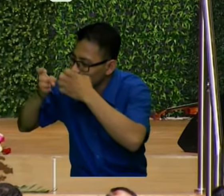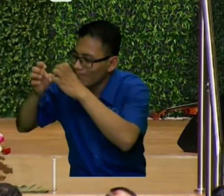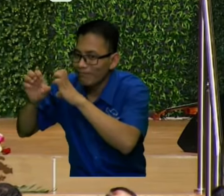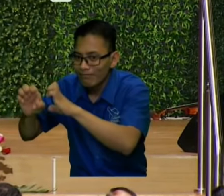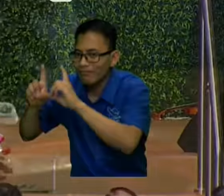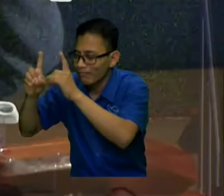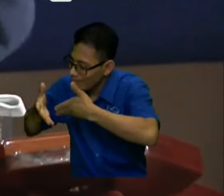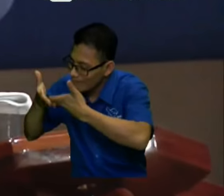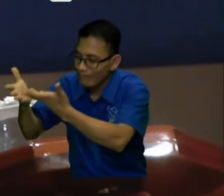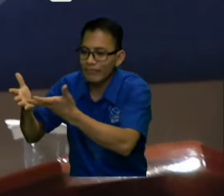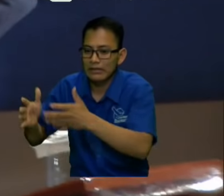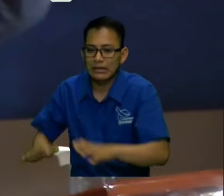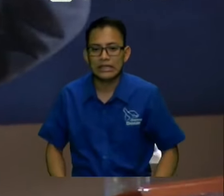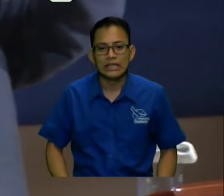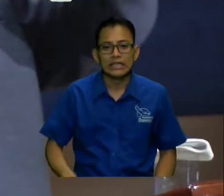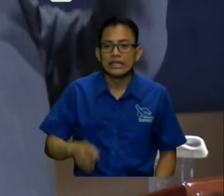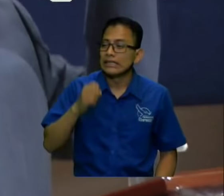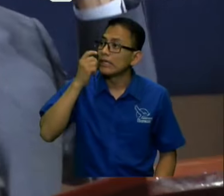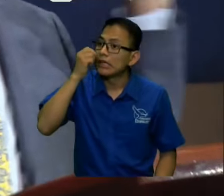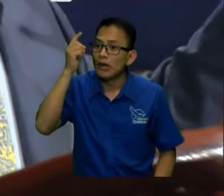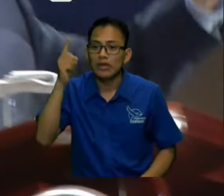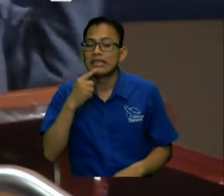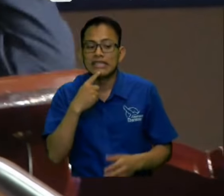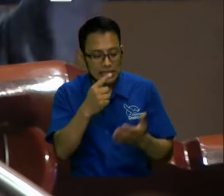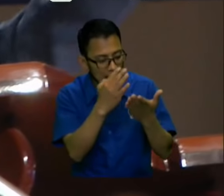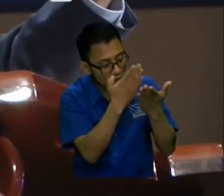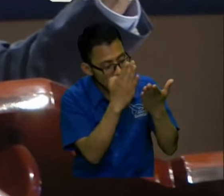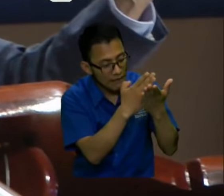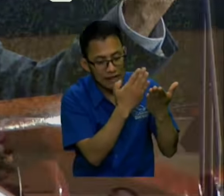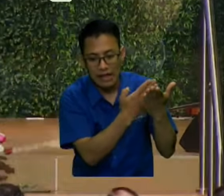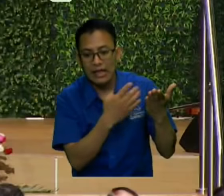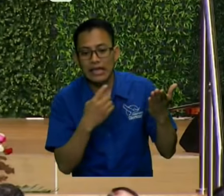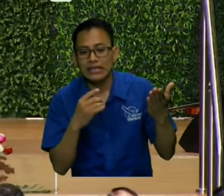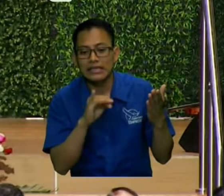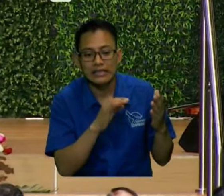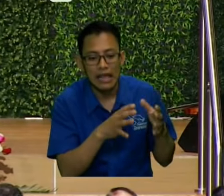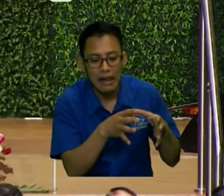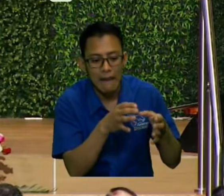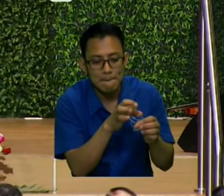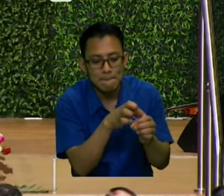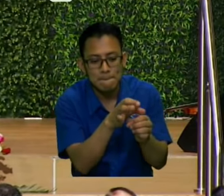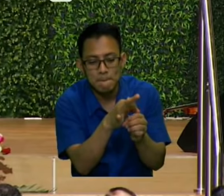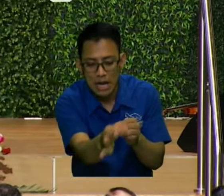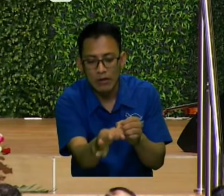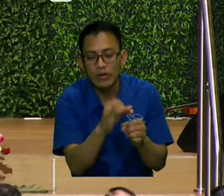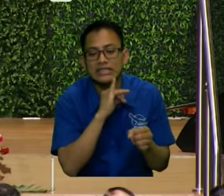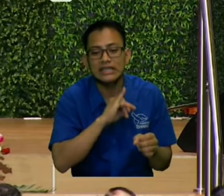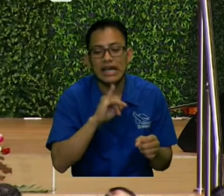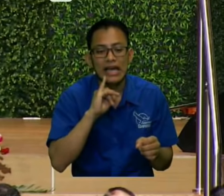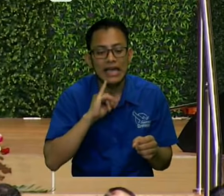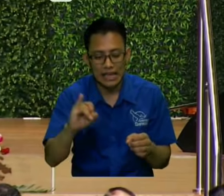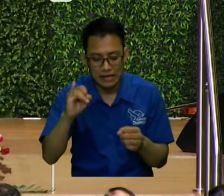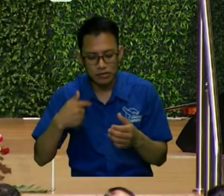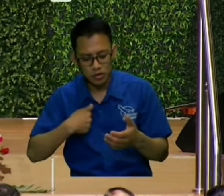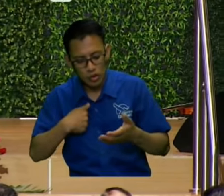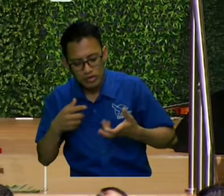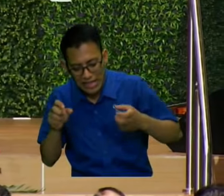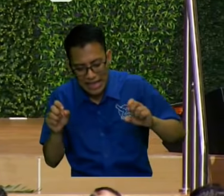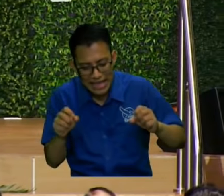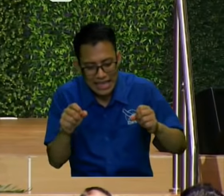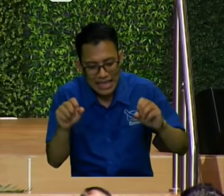formé. Cuando te hice Jacob. Cuando te formé Israel. Entonces, el Señor